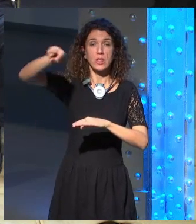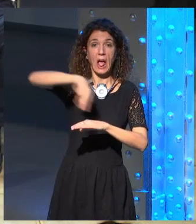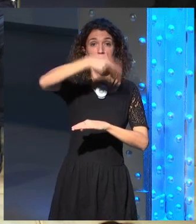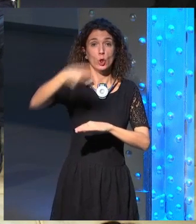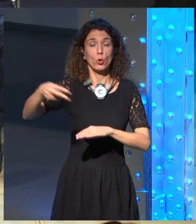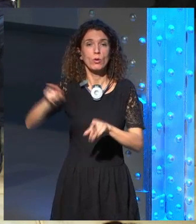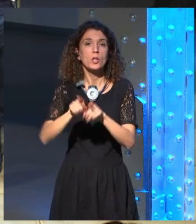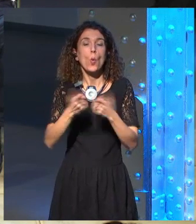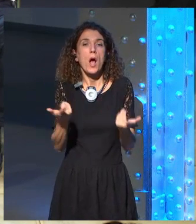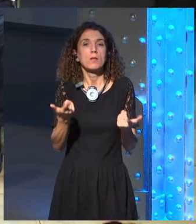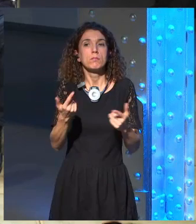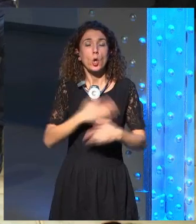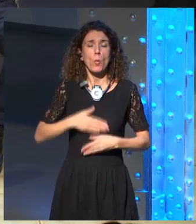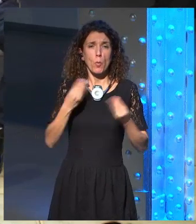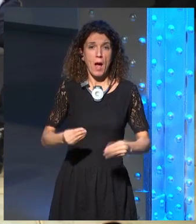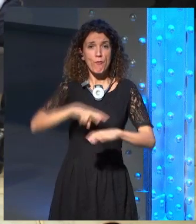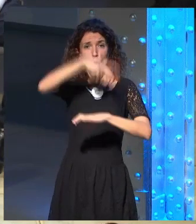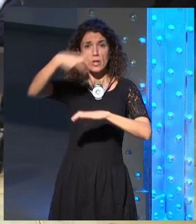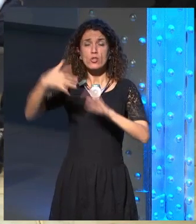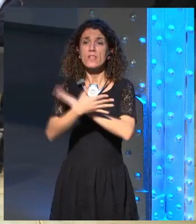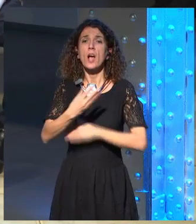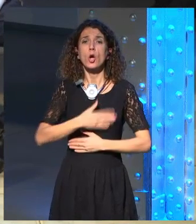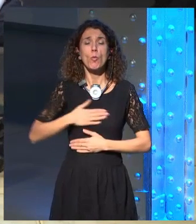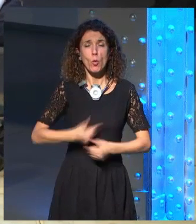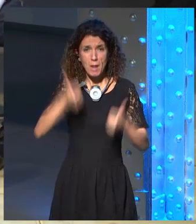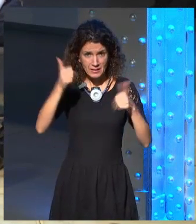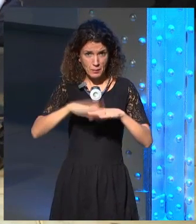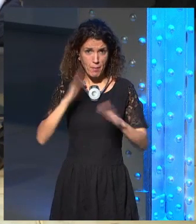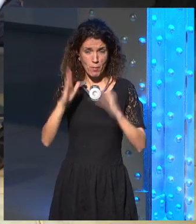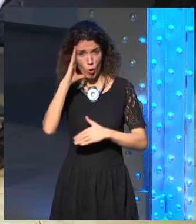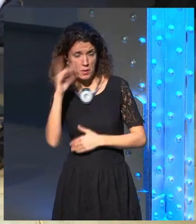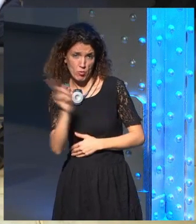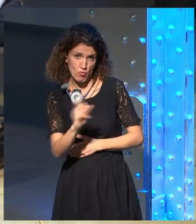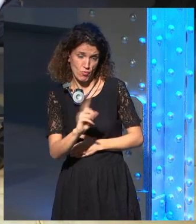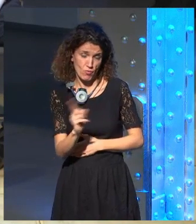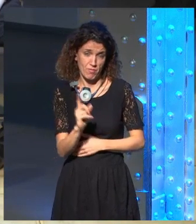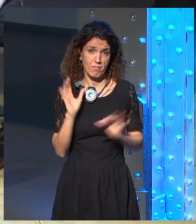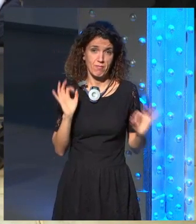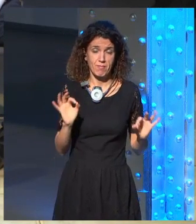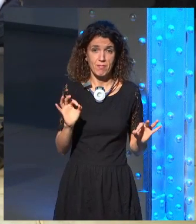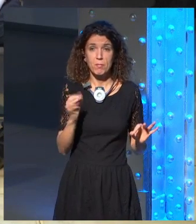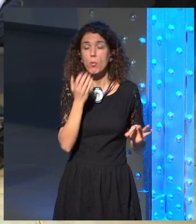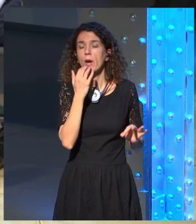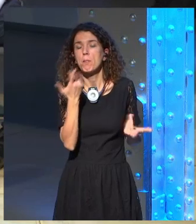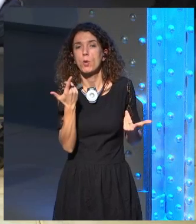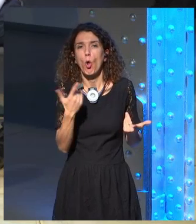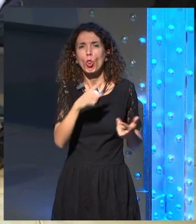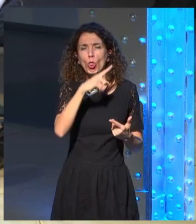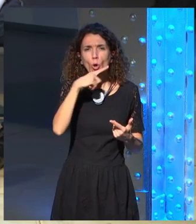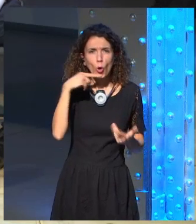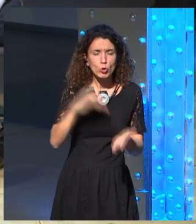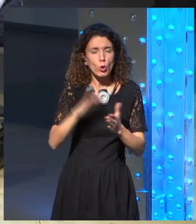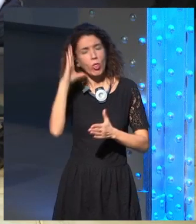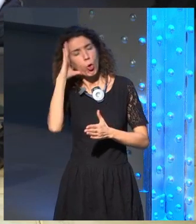no tenemos por qué estar más cómodos cuando estamos flotando para dormir. Y Hay, por ejemplo, podemos tener dolores